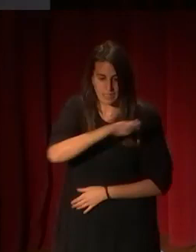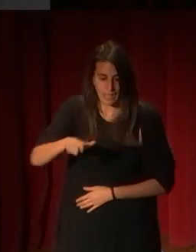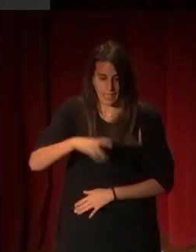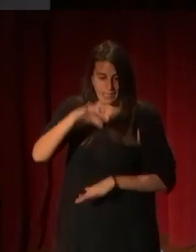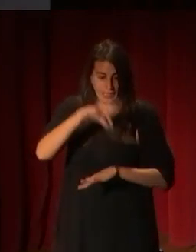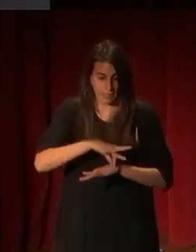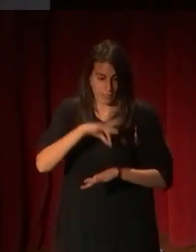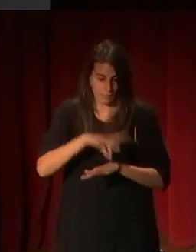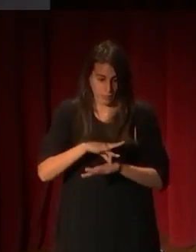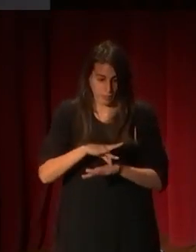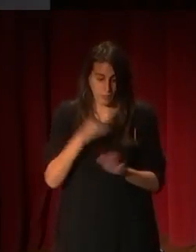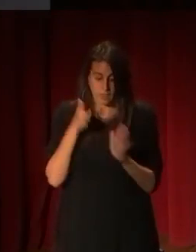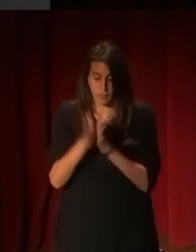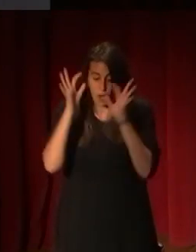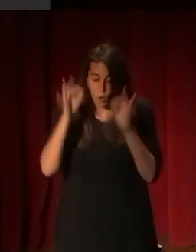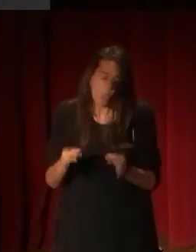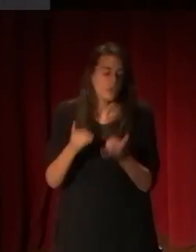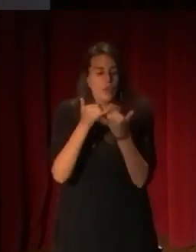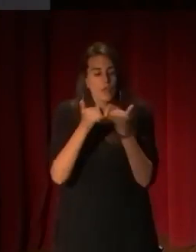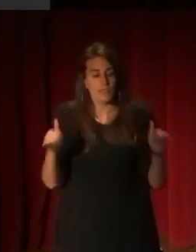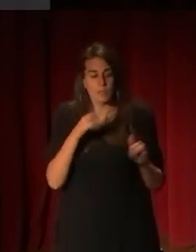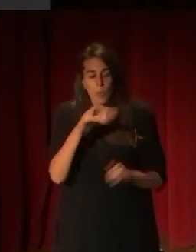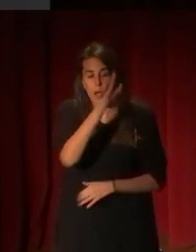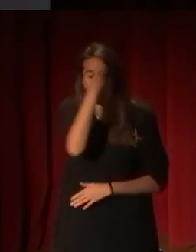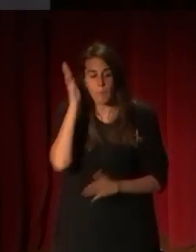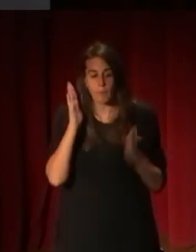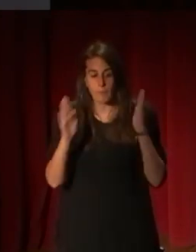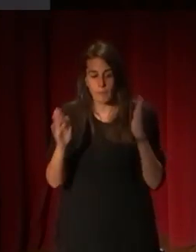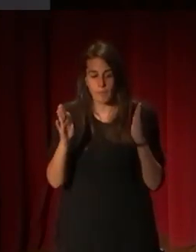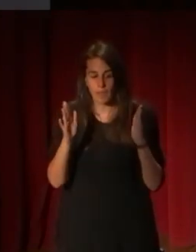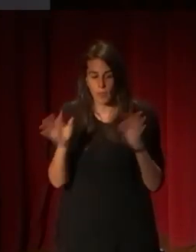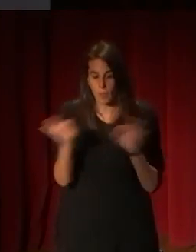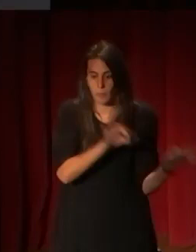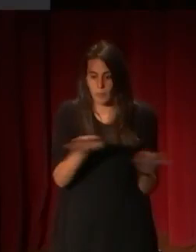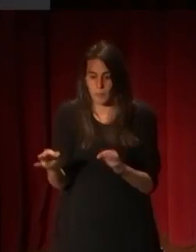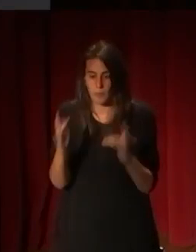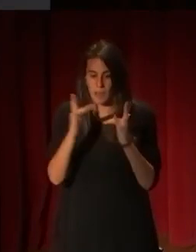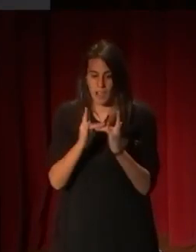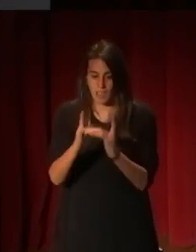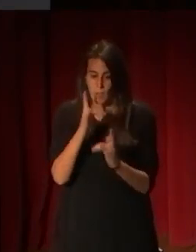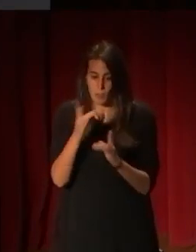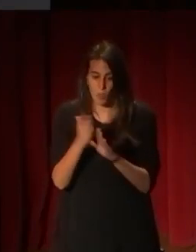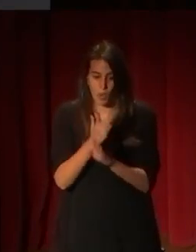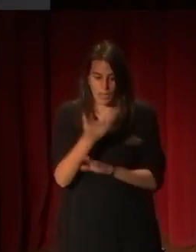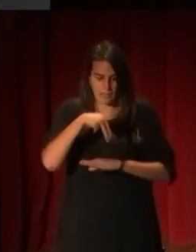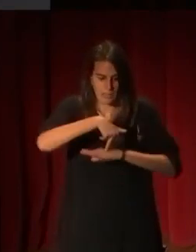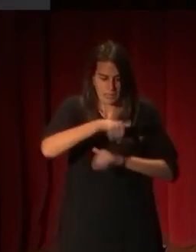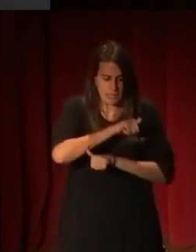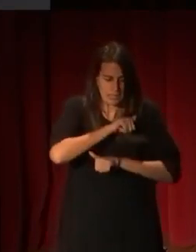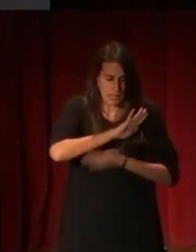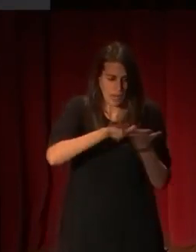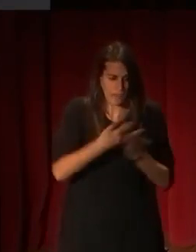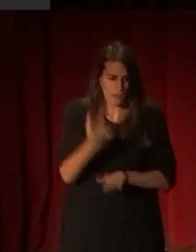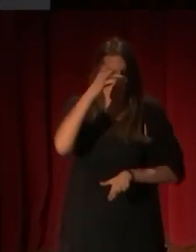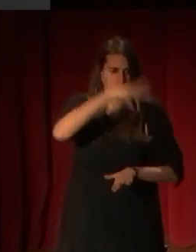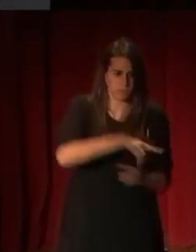por lo que siempre que se hace esta fiesta máxima en verano prepara un doble número de camas que resultan insuficientes pues está la afición que